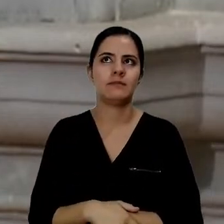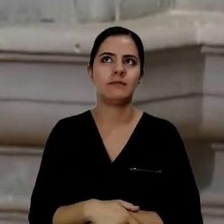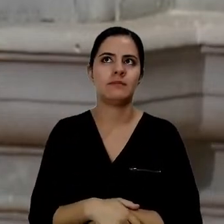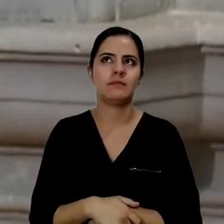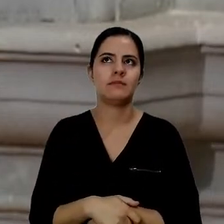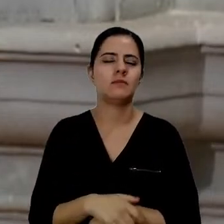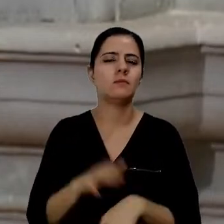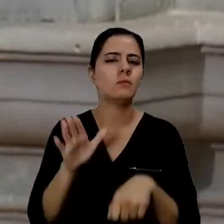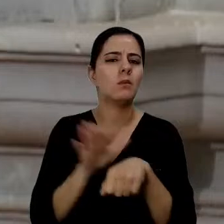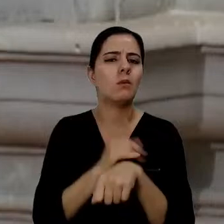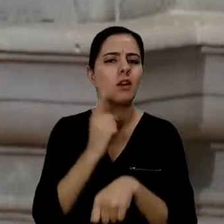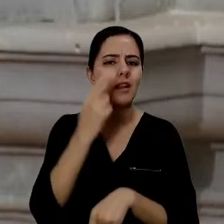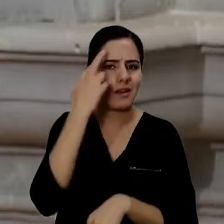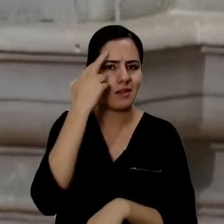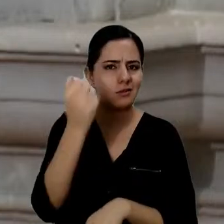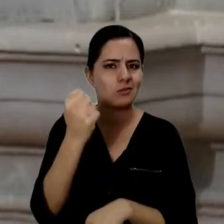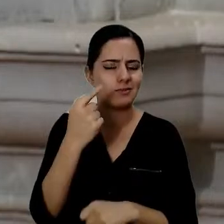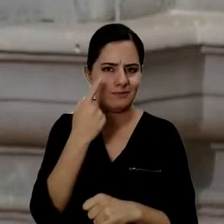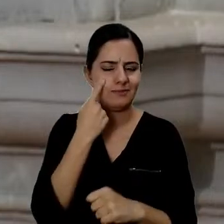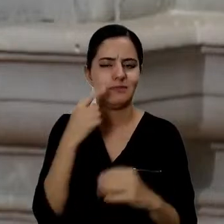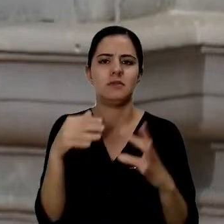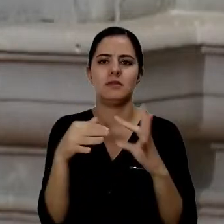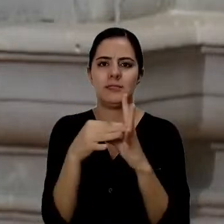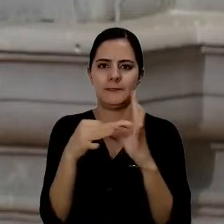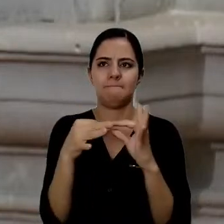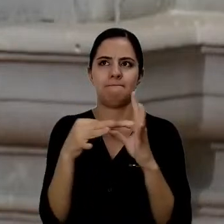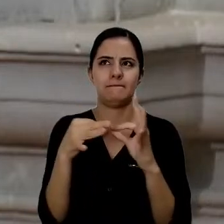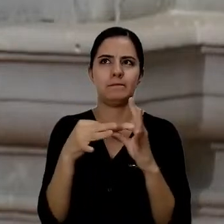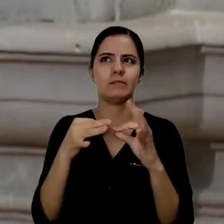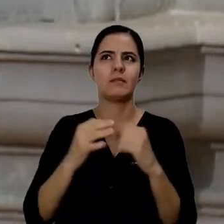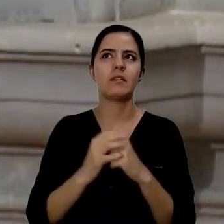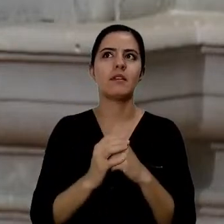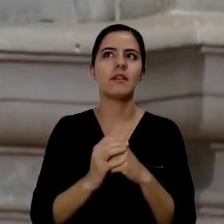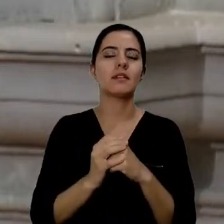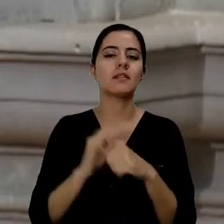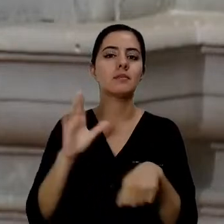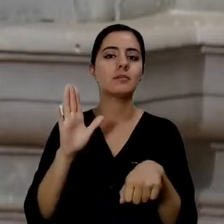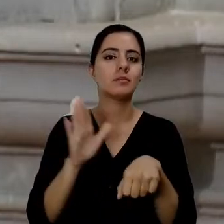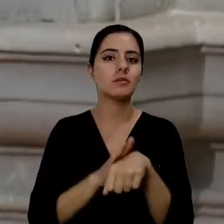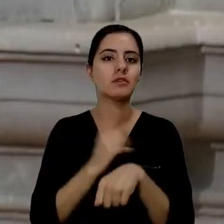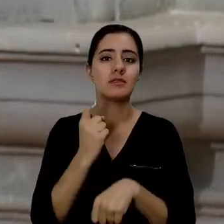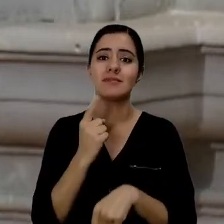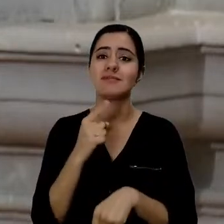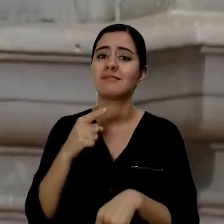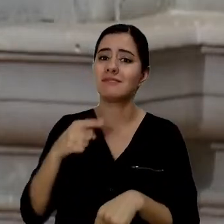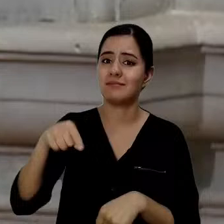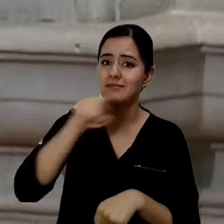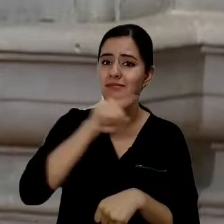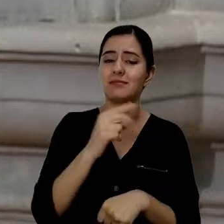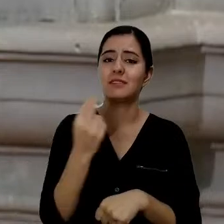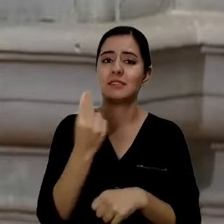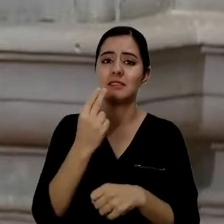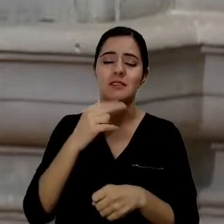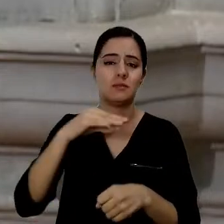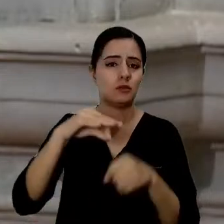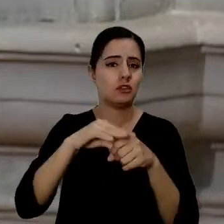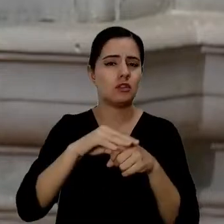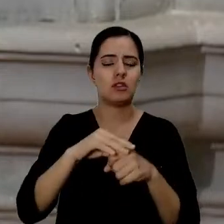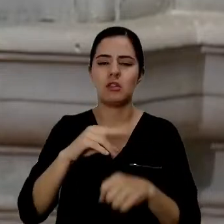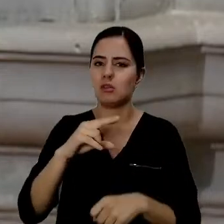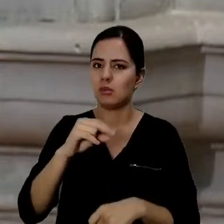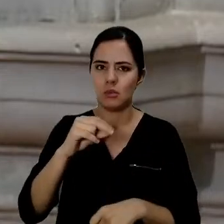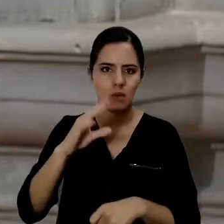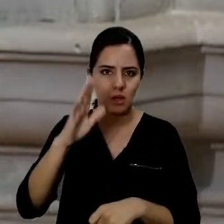varias razones del por qué se tiene que votar en contra esta minuta.